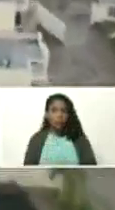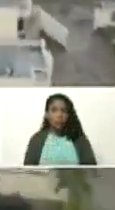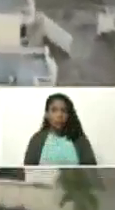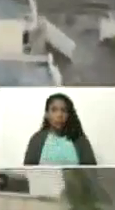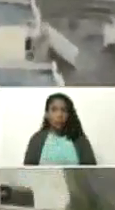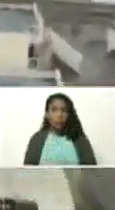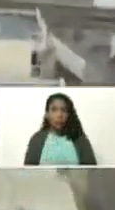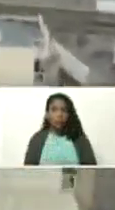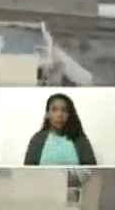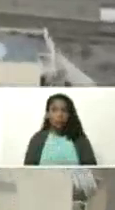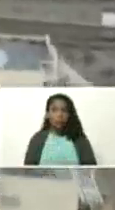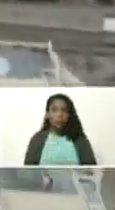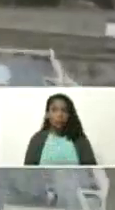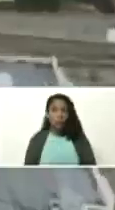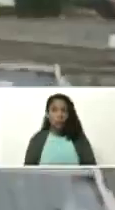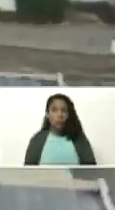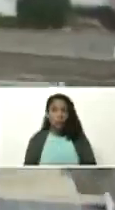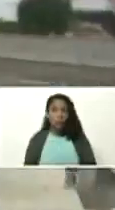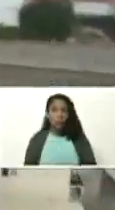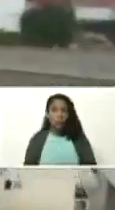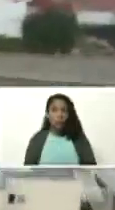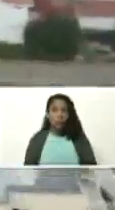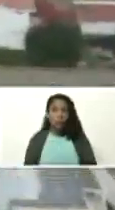casas vacías, me dicen ahí. Sector, presidente.